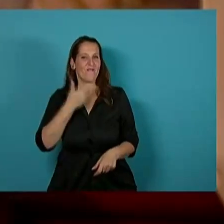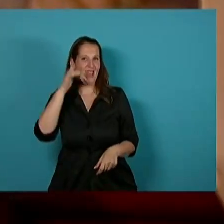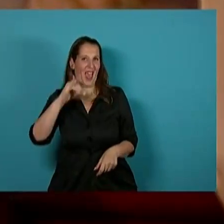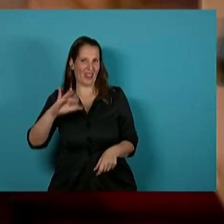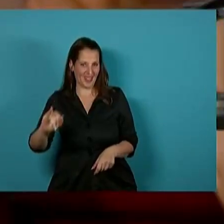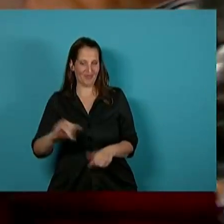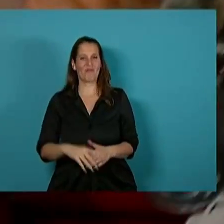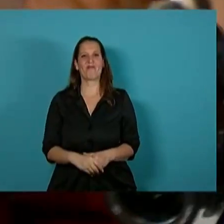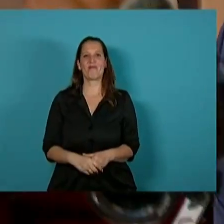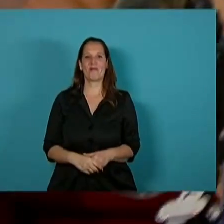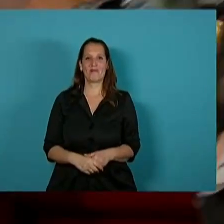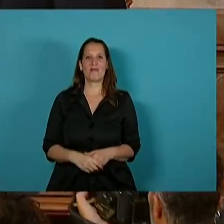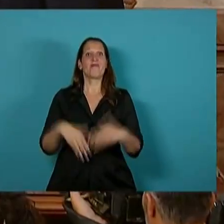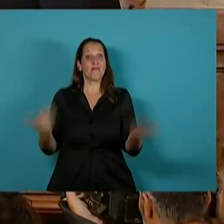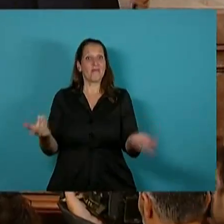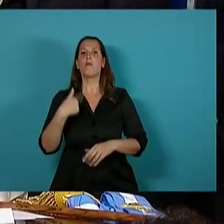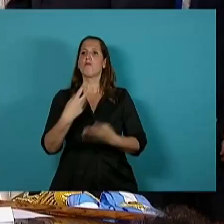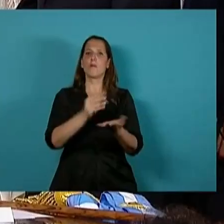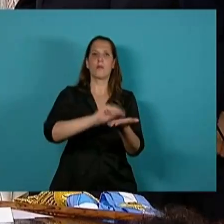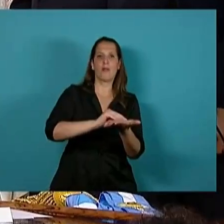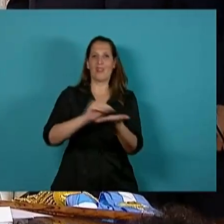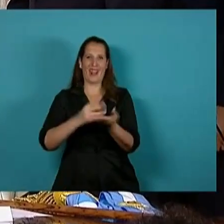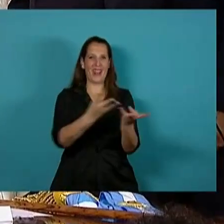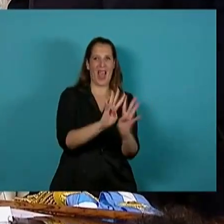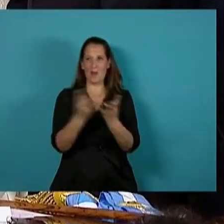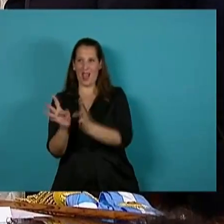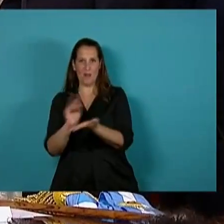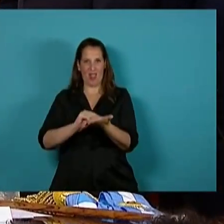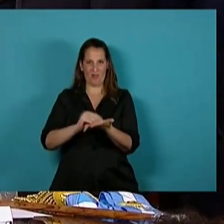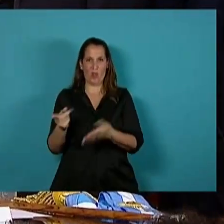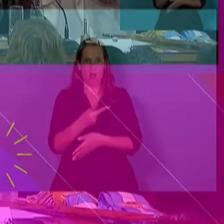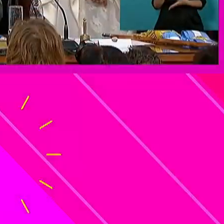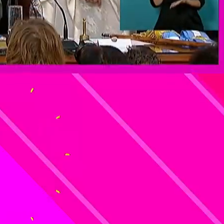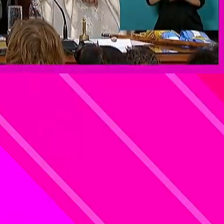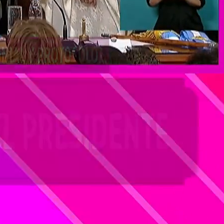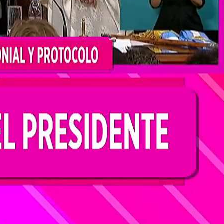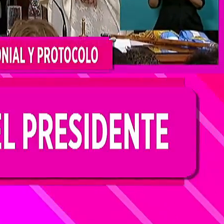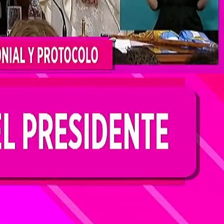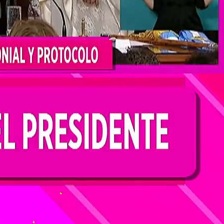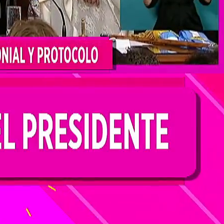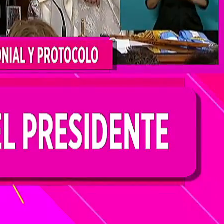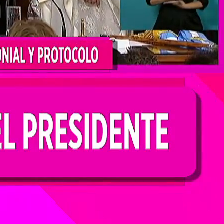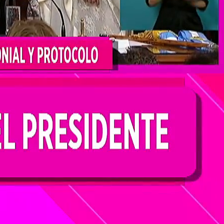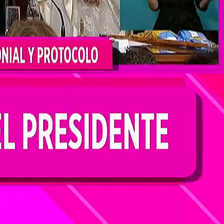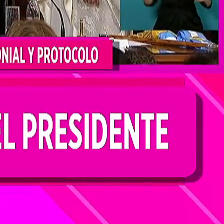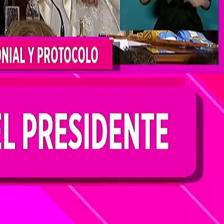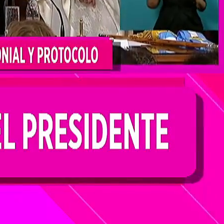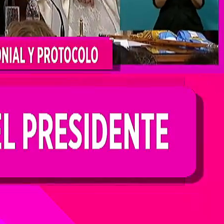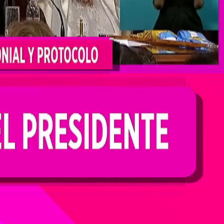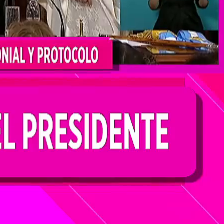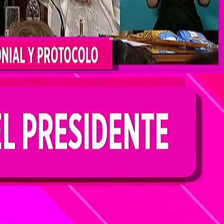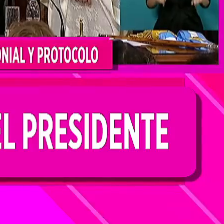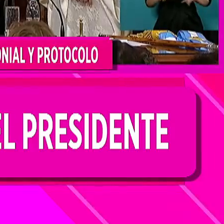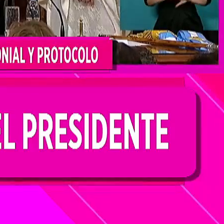domingo sobre diversidad total. Y sobre sí, diferentes sí. temas que Flor, quizás a mucha gente... El hijo de un presidente, el cónyuge de un presidente, es el ministro